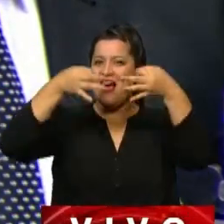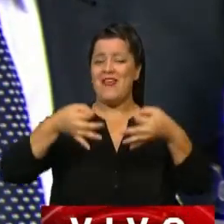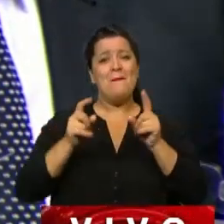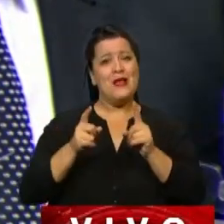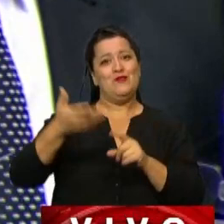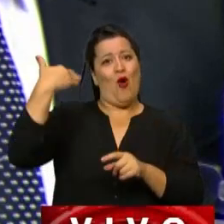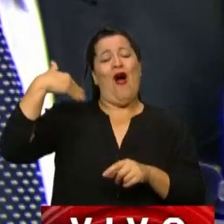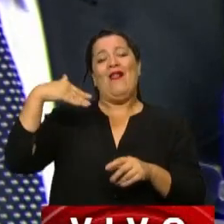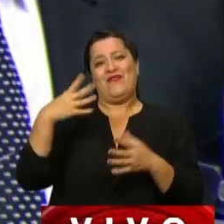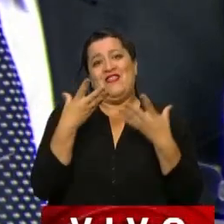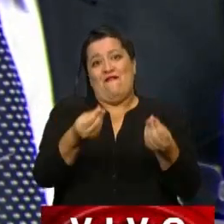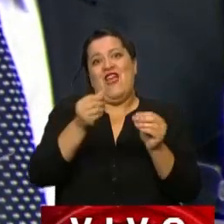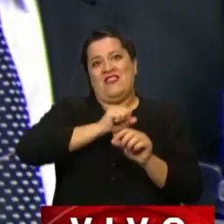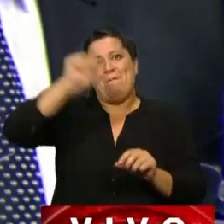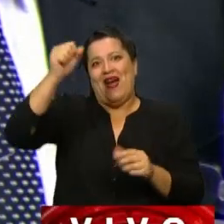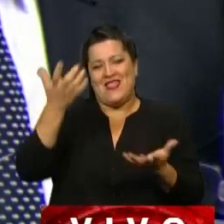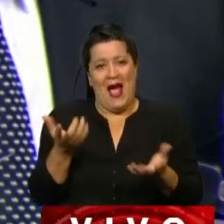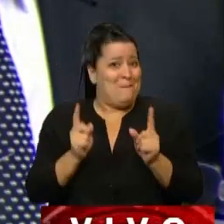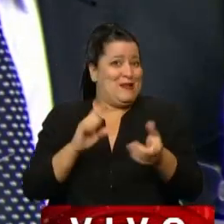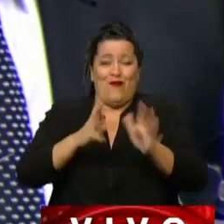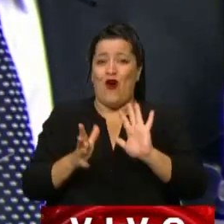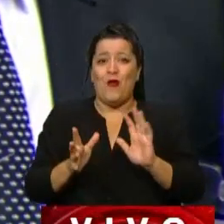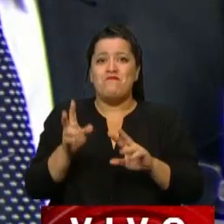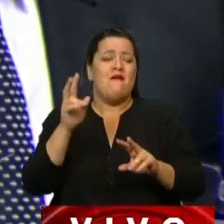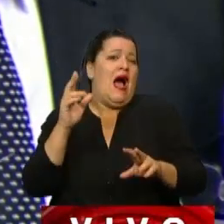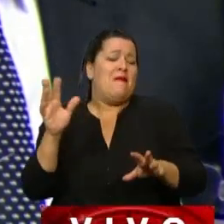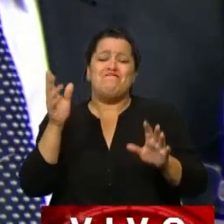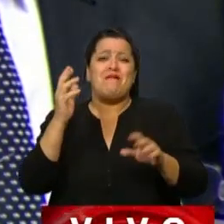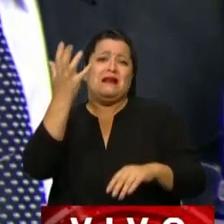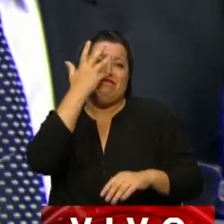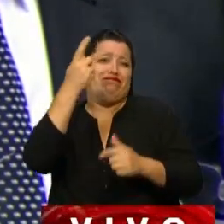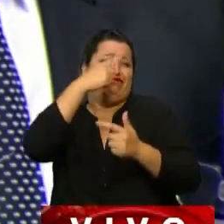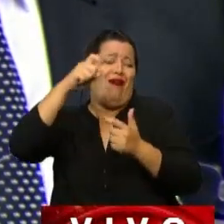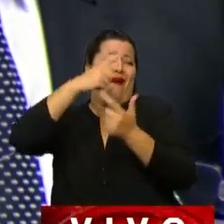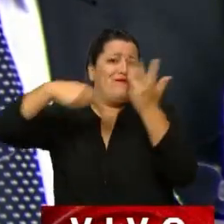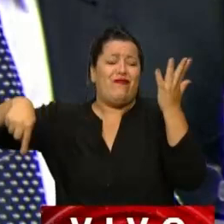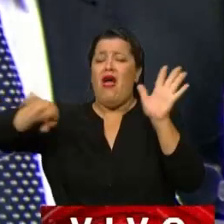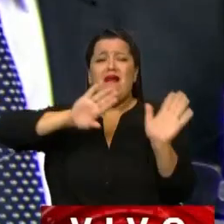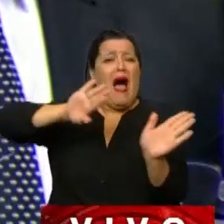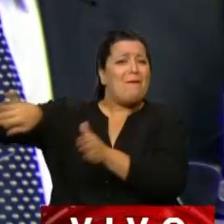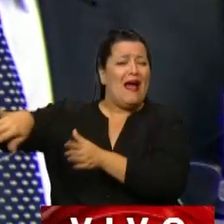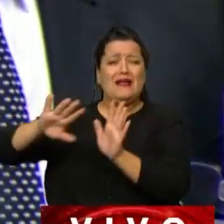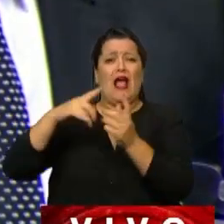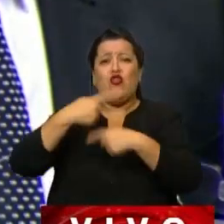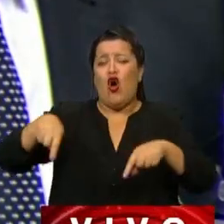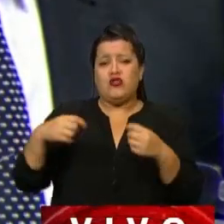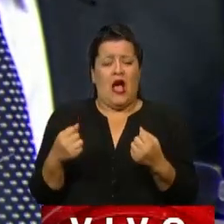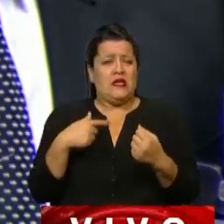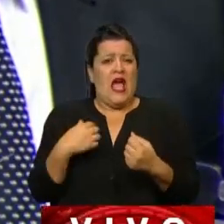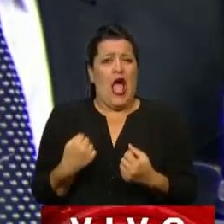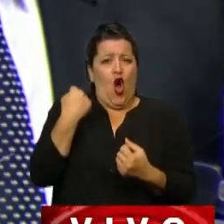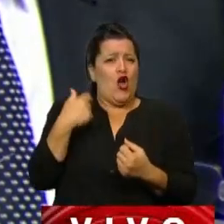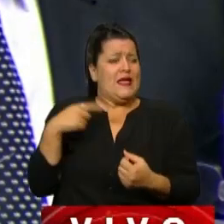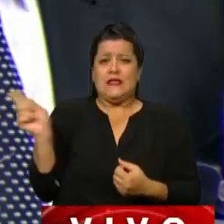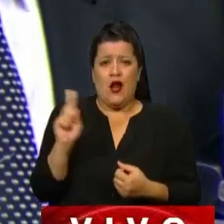nuestros patriotas, que miraban y dejaban de lado sus mezquindades y iban y decían: